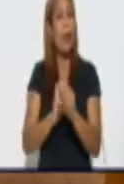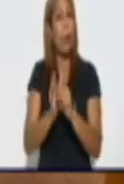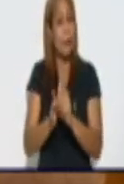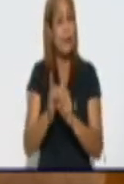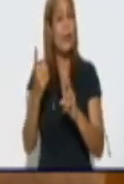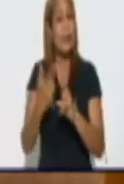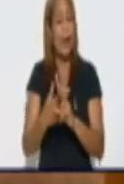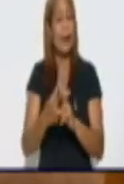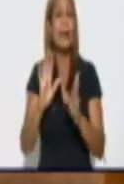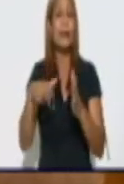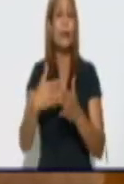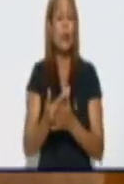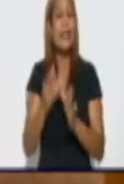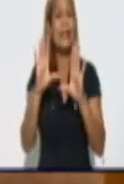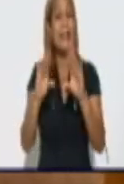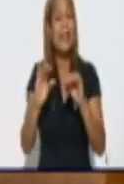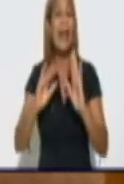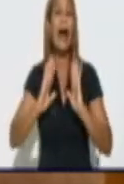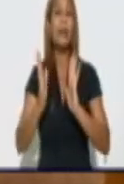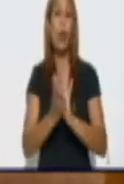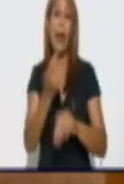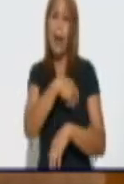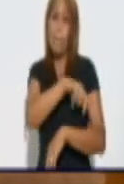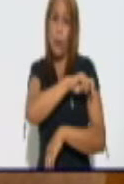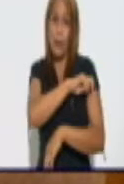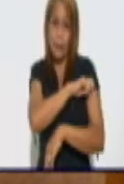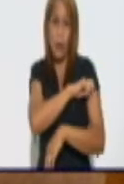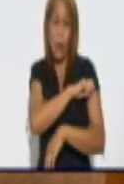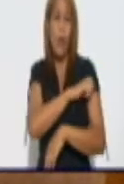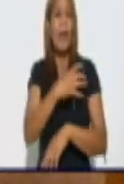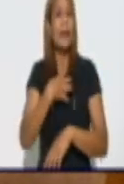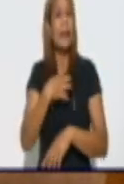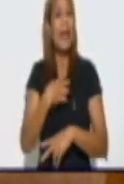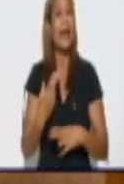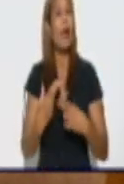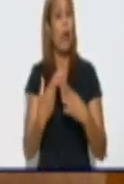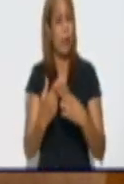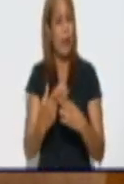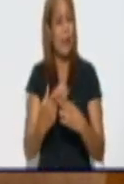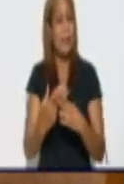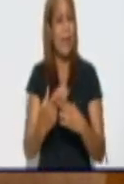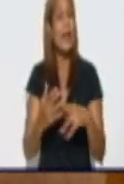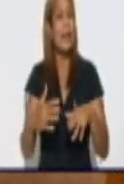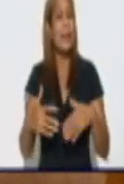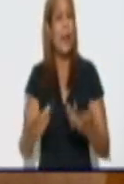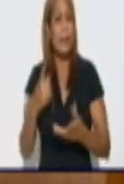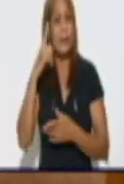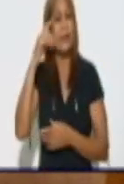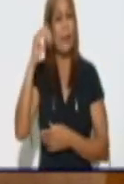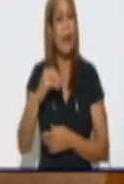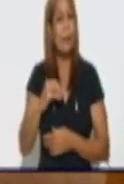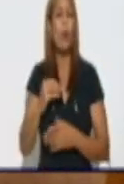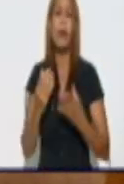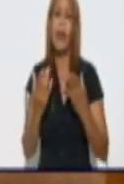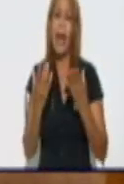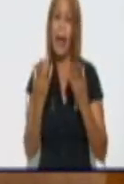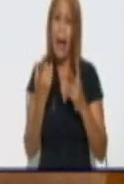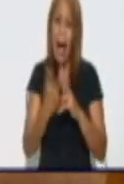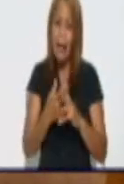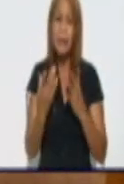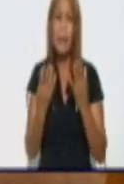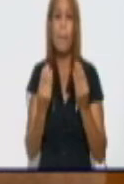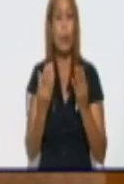toda la población que tengan confianza en nuestra entidad. Nosotros, a pesar de todas las limitaciones